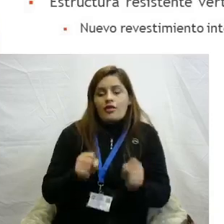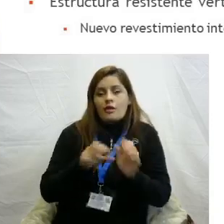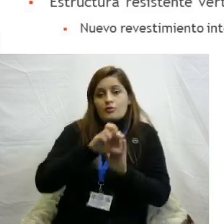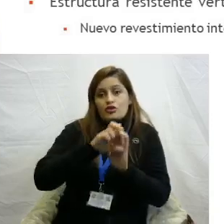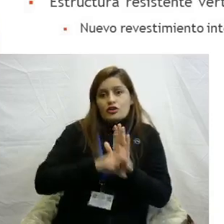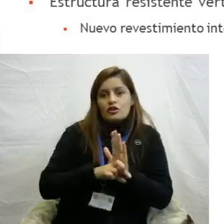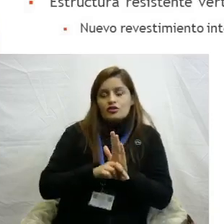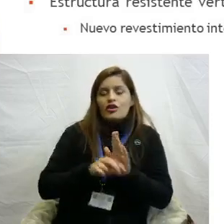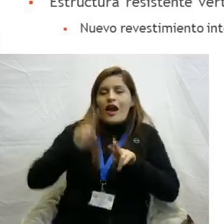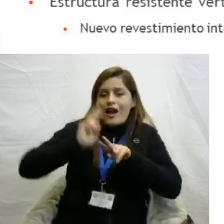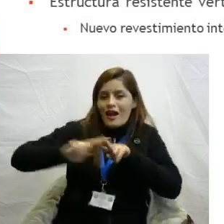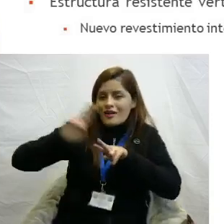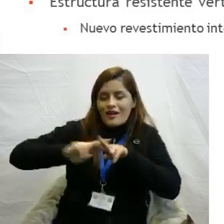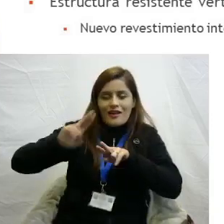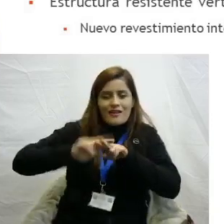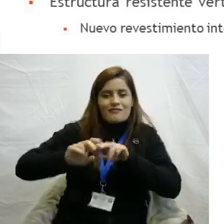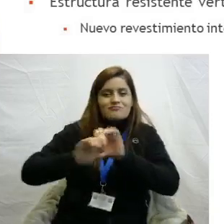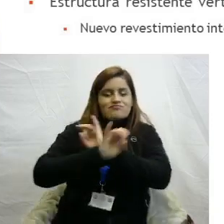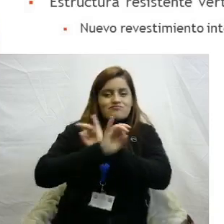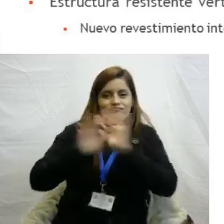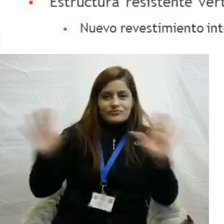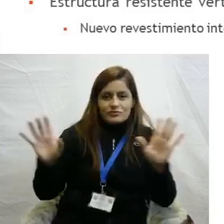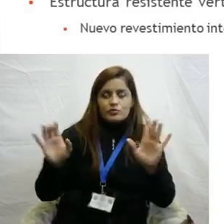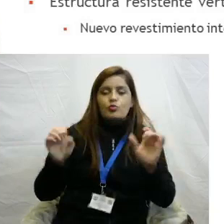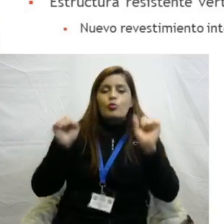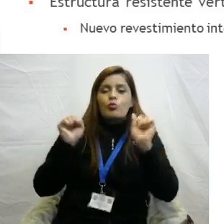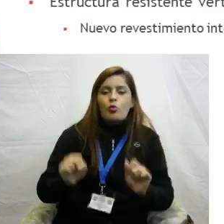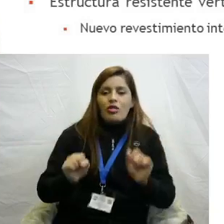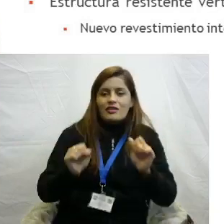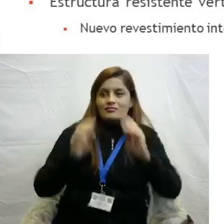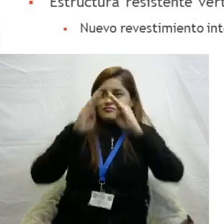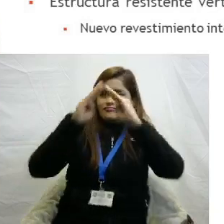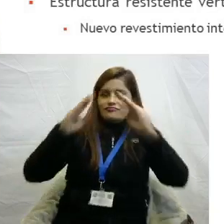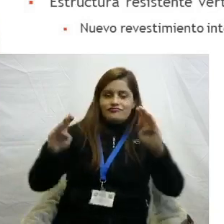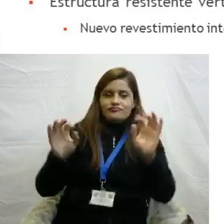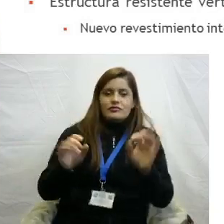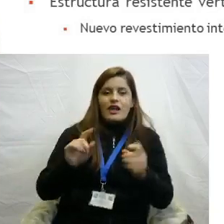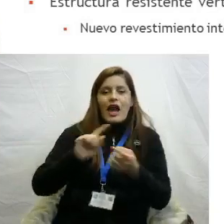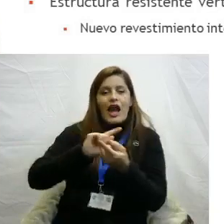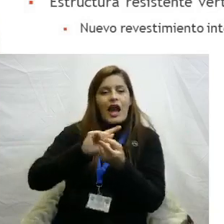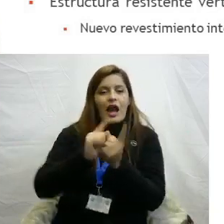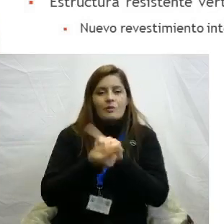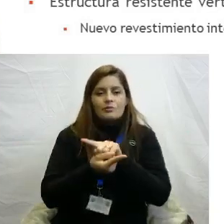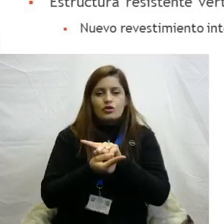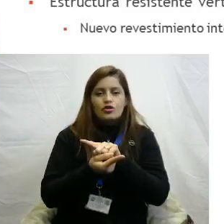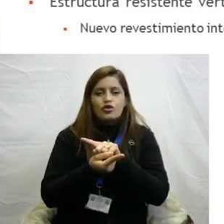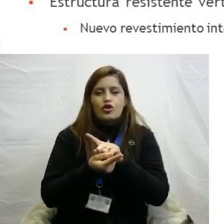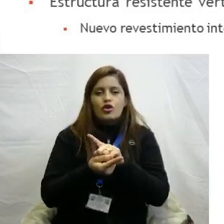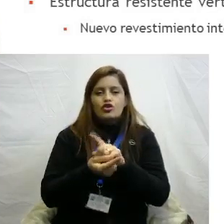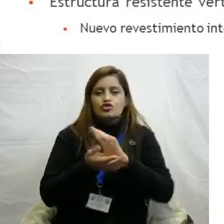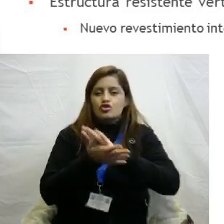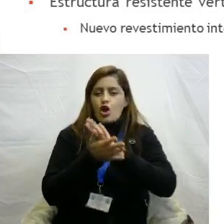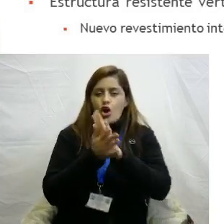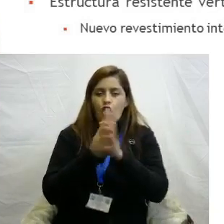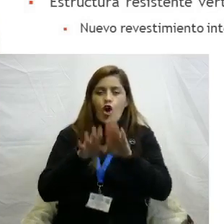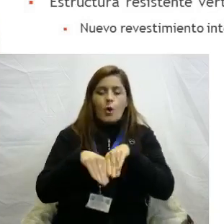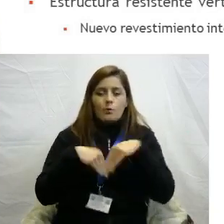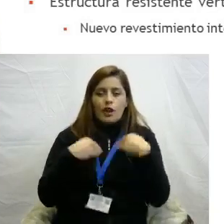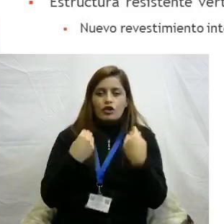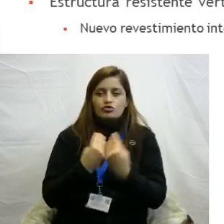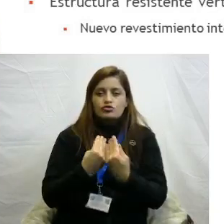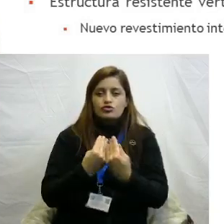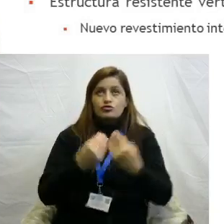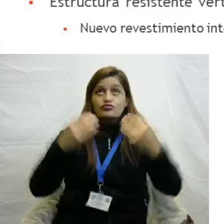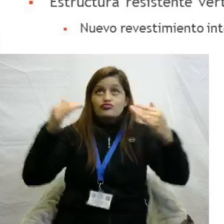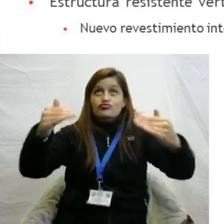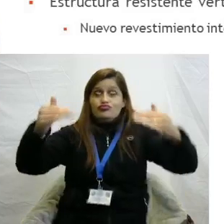uso para los vecinos. Y se propone un cambio completo de cubierta, que también incorporaría